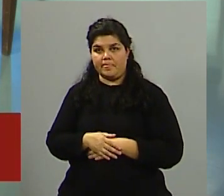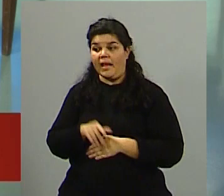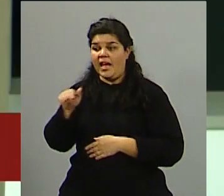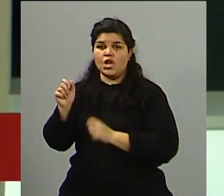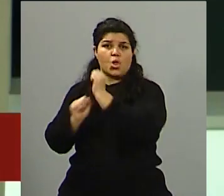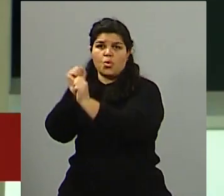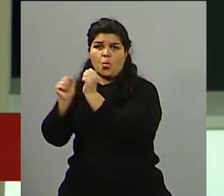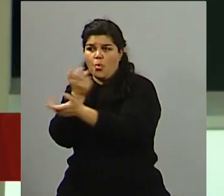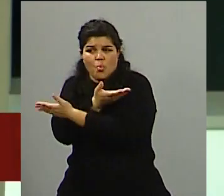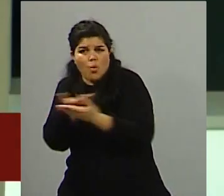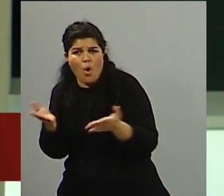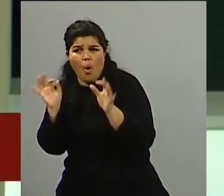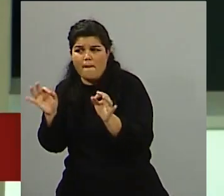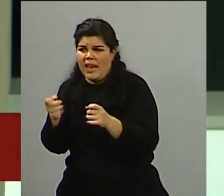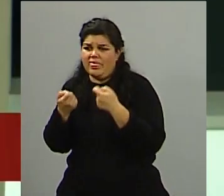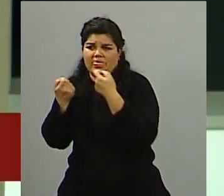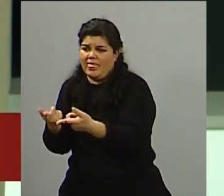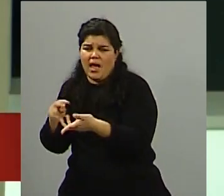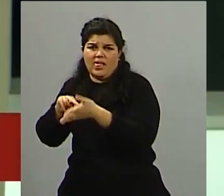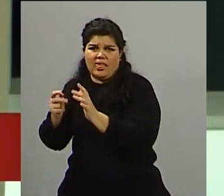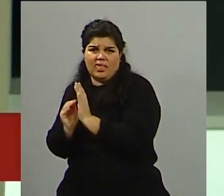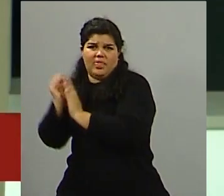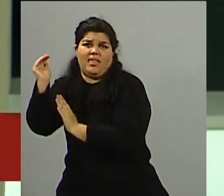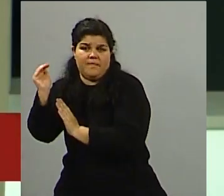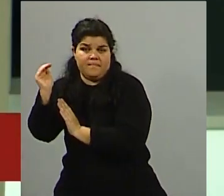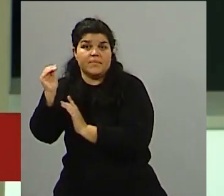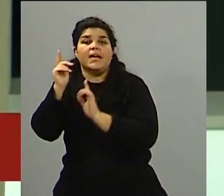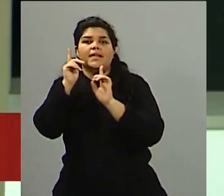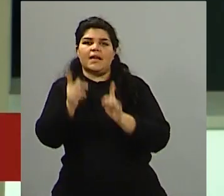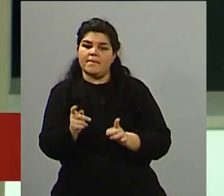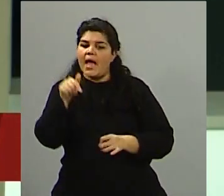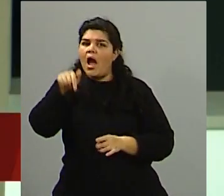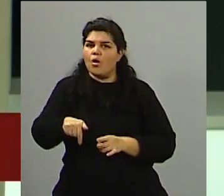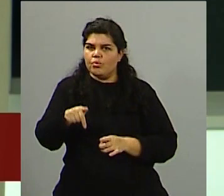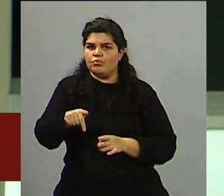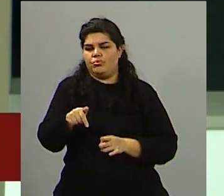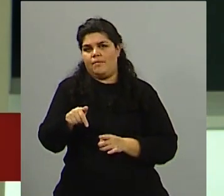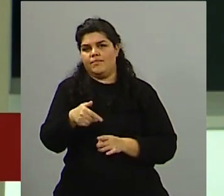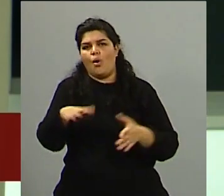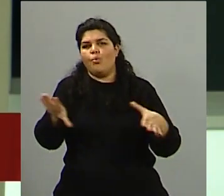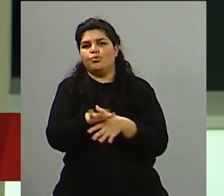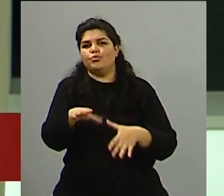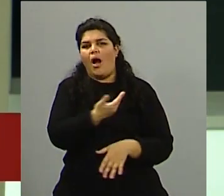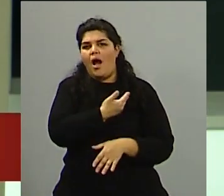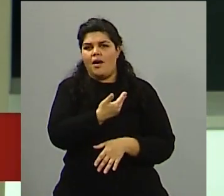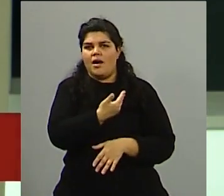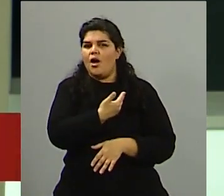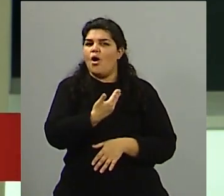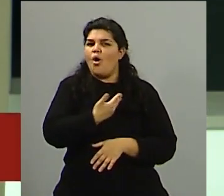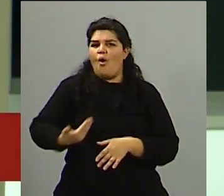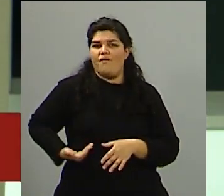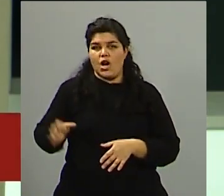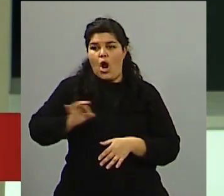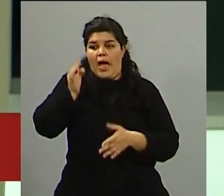de la economía en su conjunto. Y en el segundo lugar, que eso tiene un costo político y hoy estamos en un año electoral. Entonces lo que hicieron fue